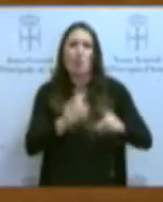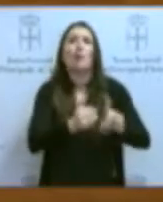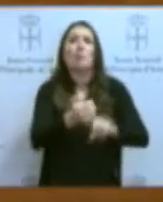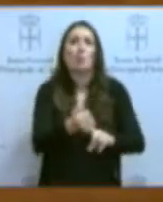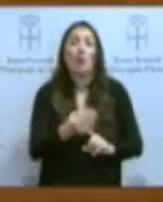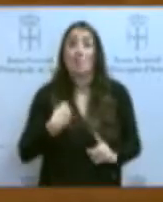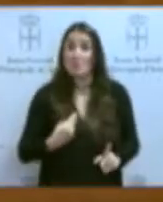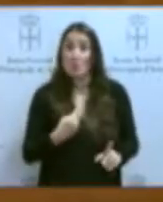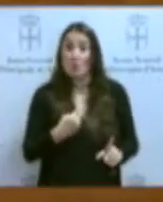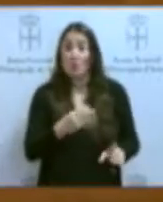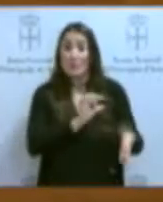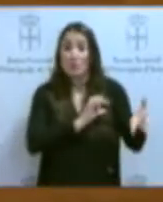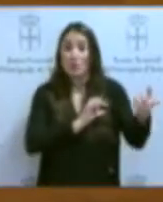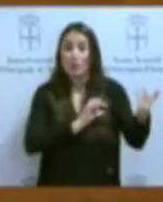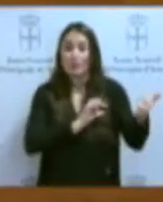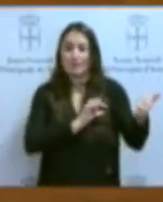señor